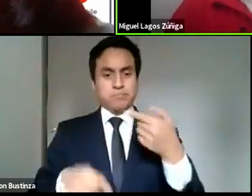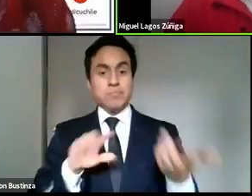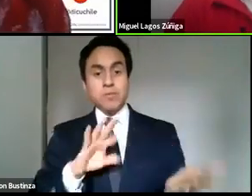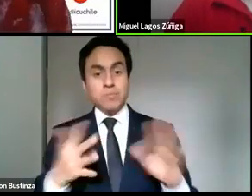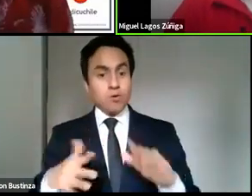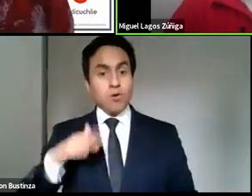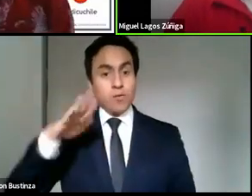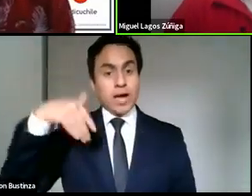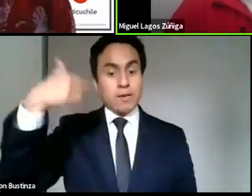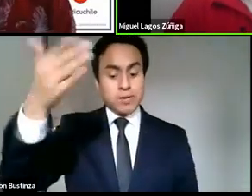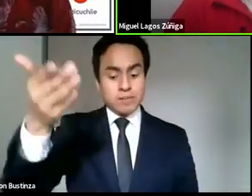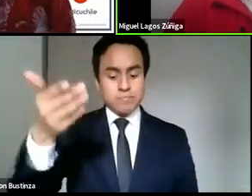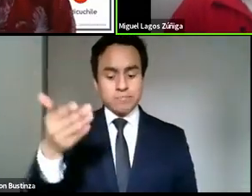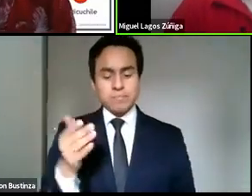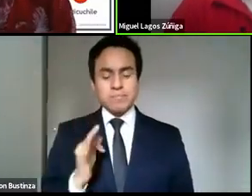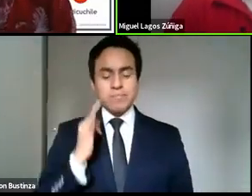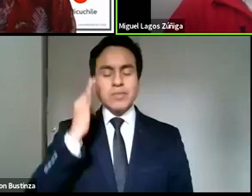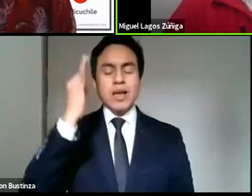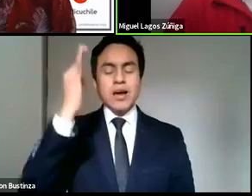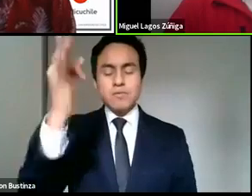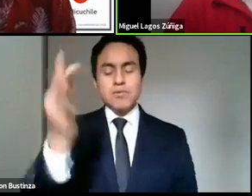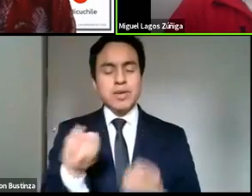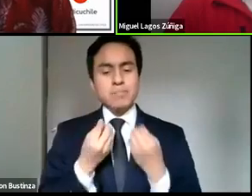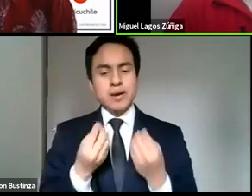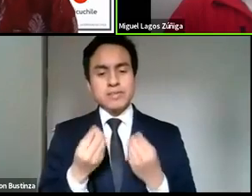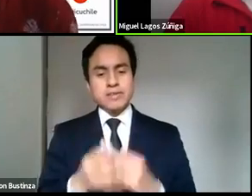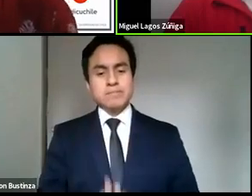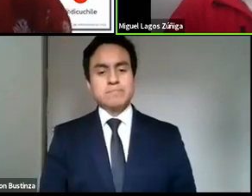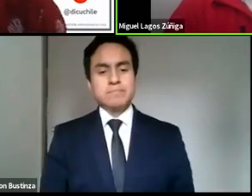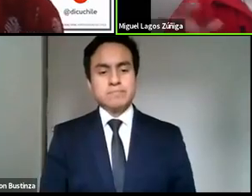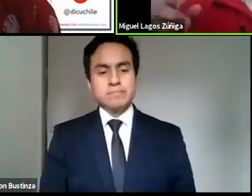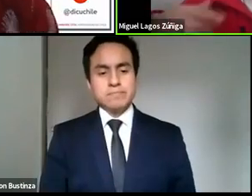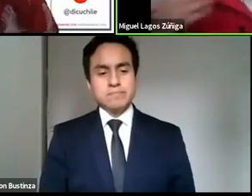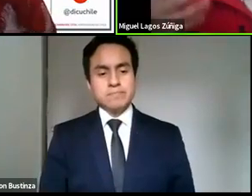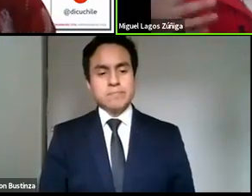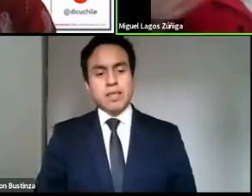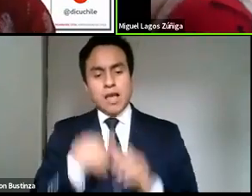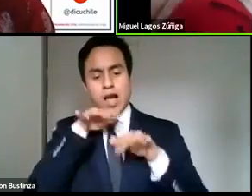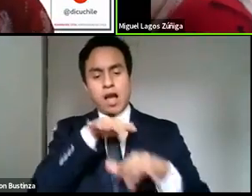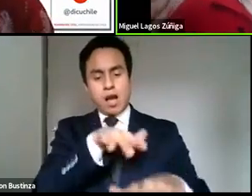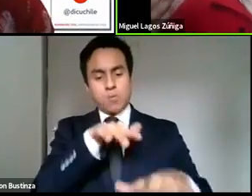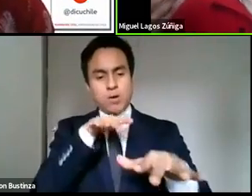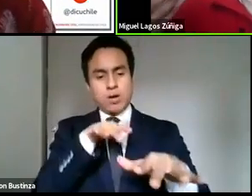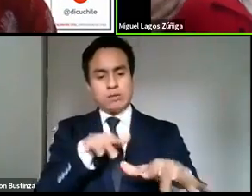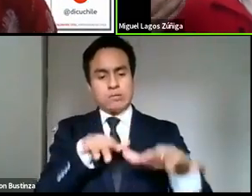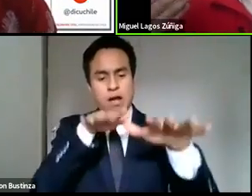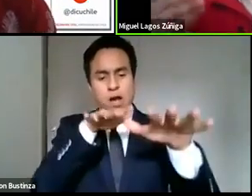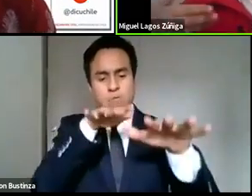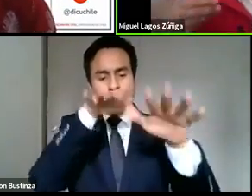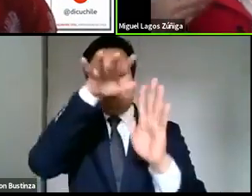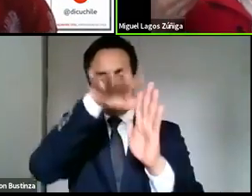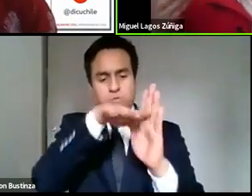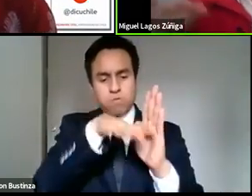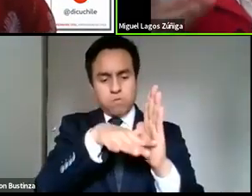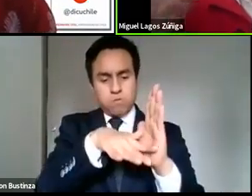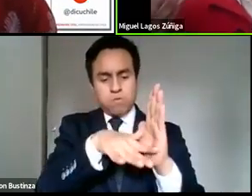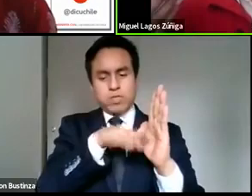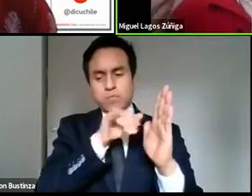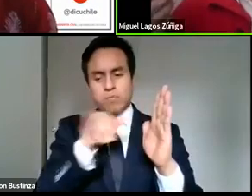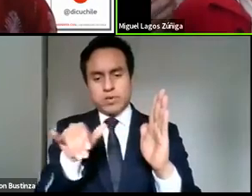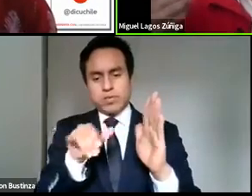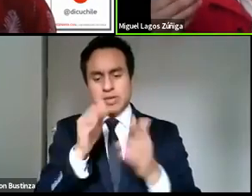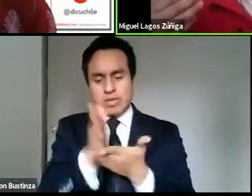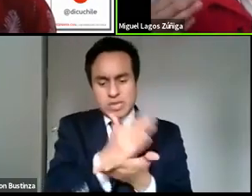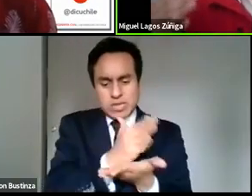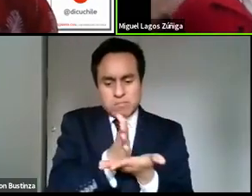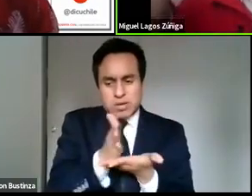probable es que a futuro eh, las cuencas van a estar en constante estrés. Entonces van a tener que entrar en reparto. O